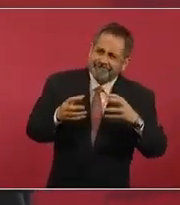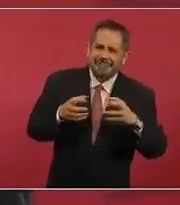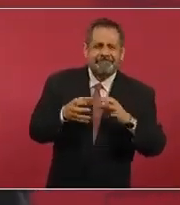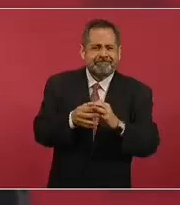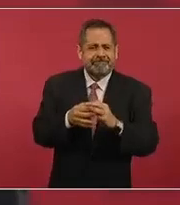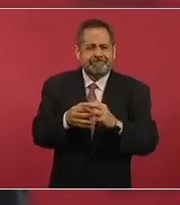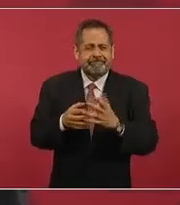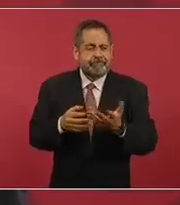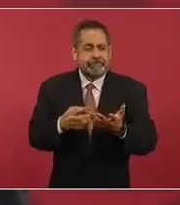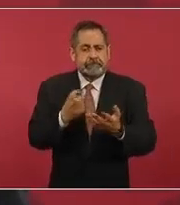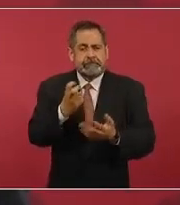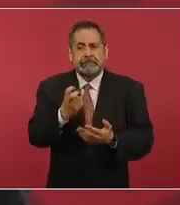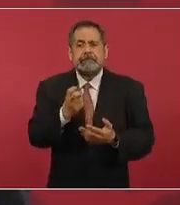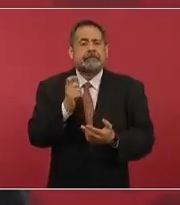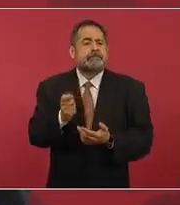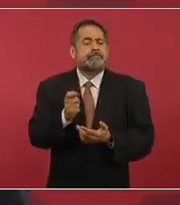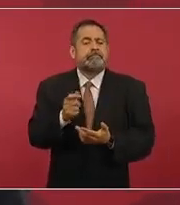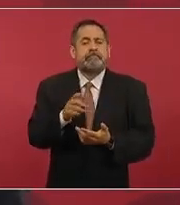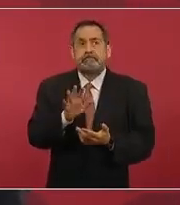una región